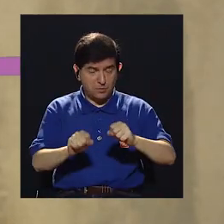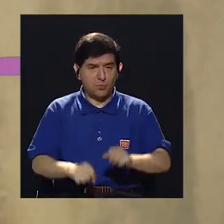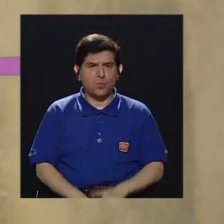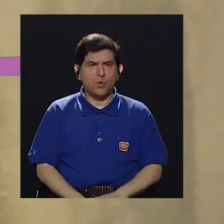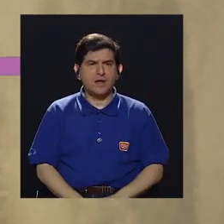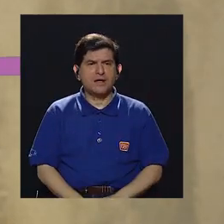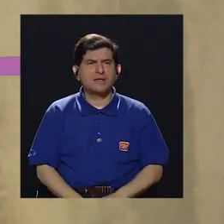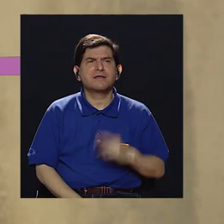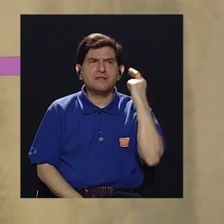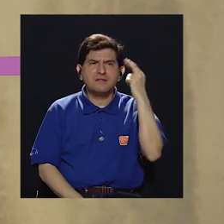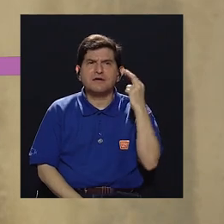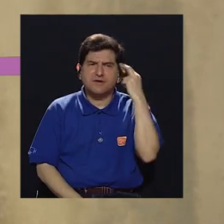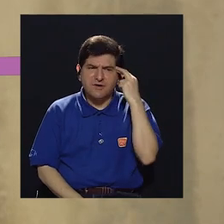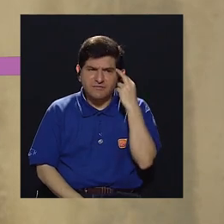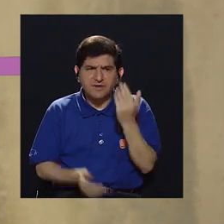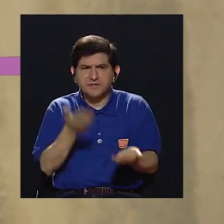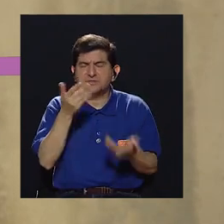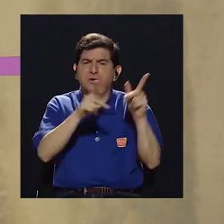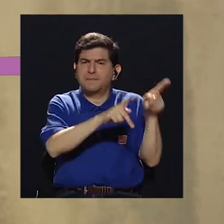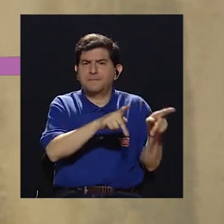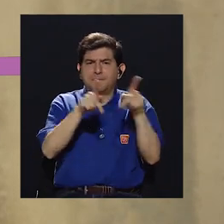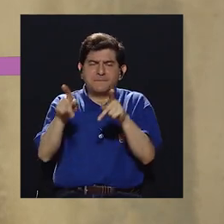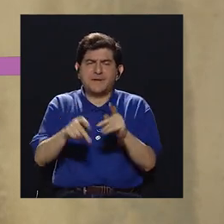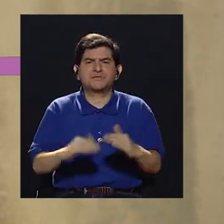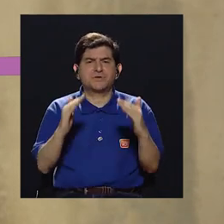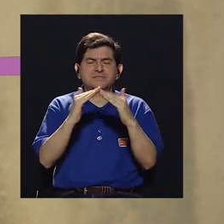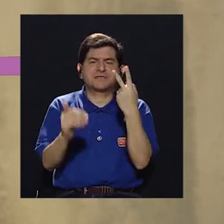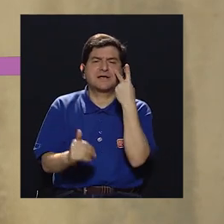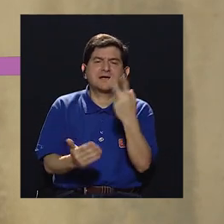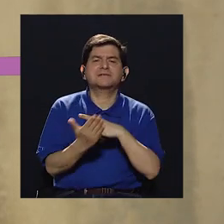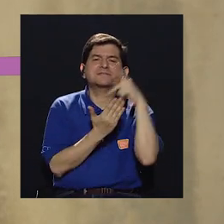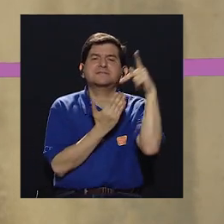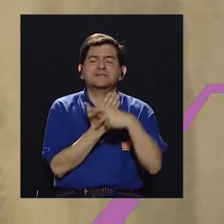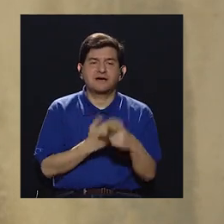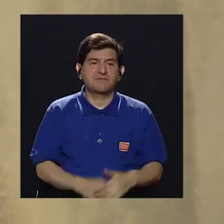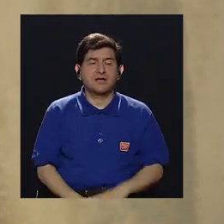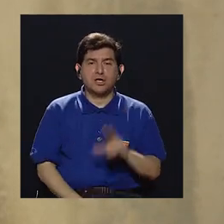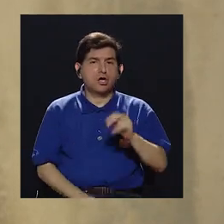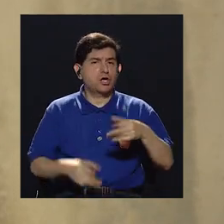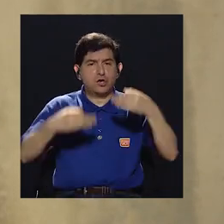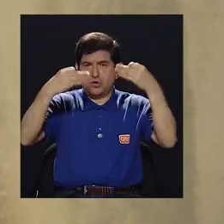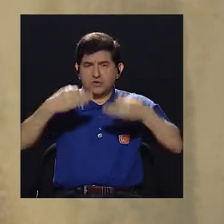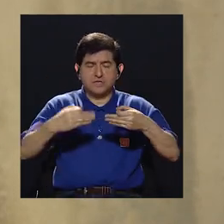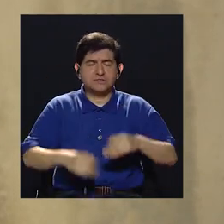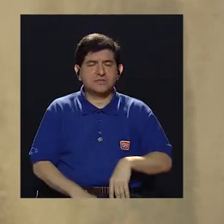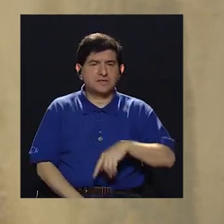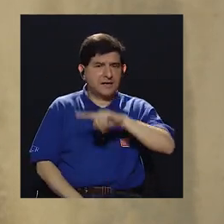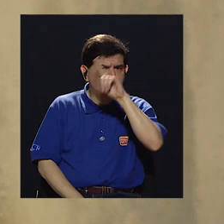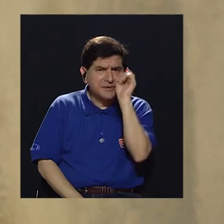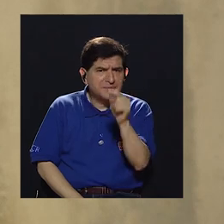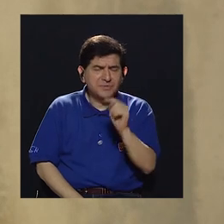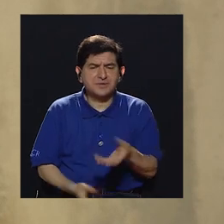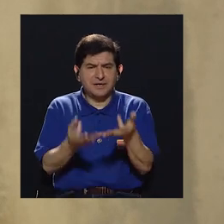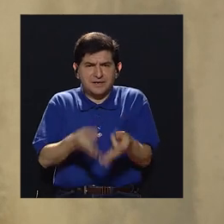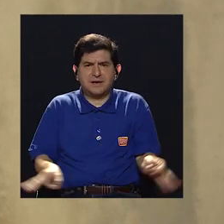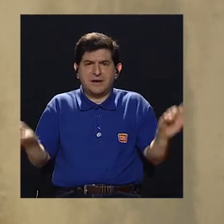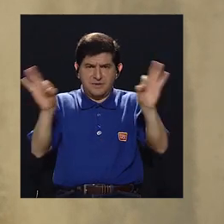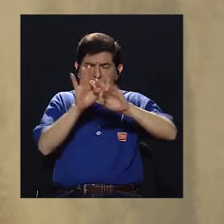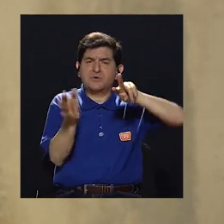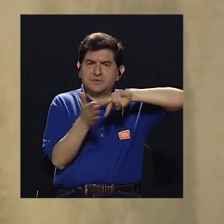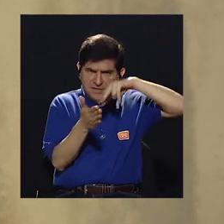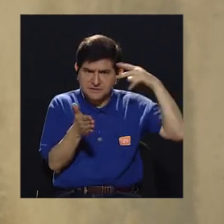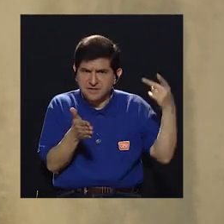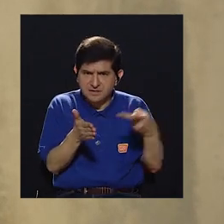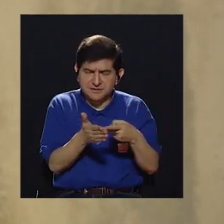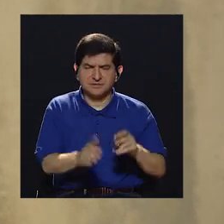pues darnos una reflexión respecto a tal vez personas que en la casa nos están viendo y que no se han decidido a consultar, ¿verdad? La importancia que